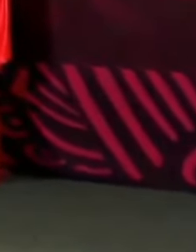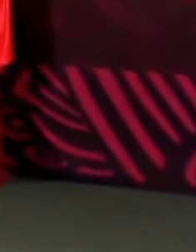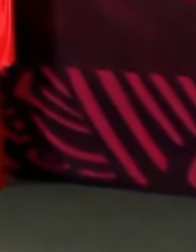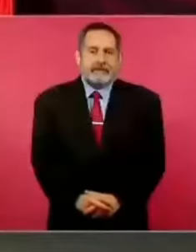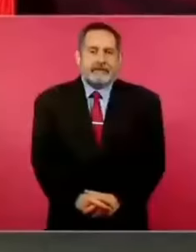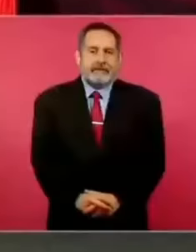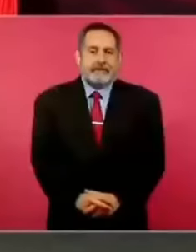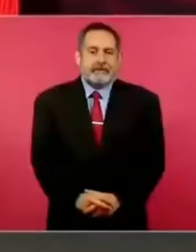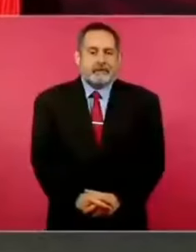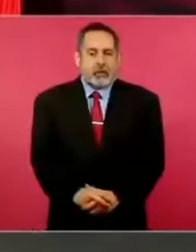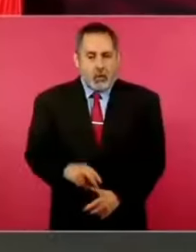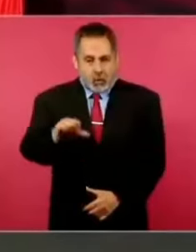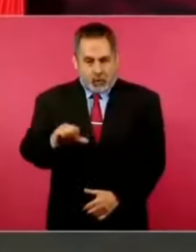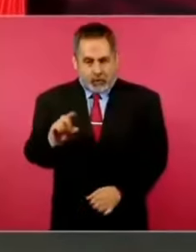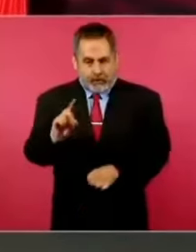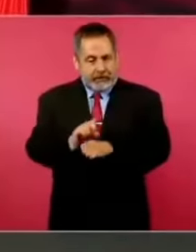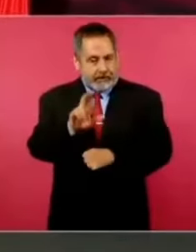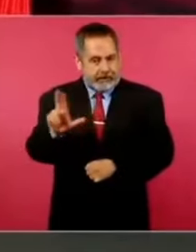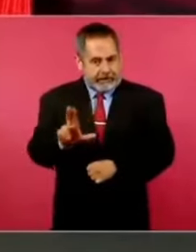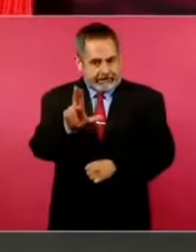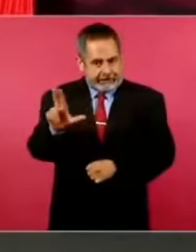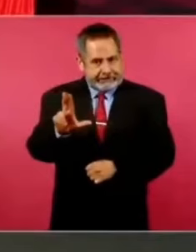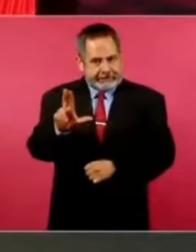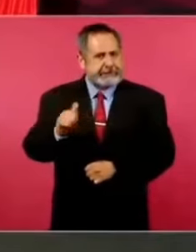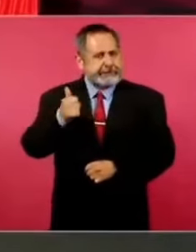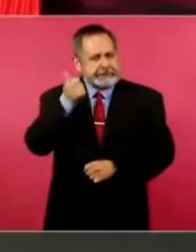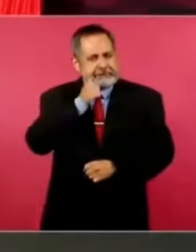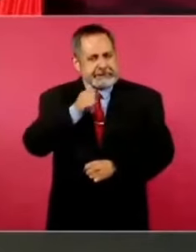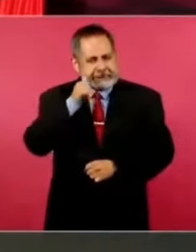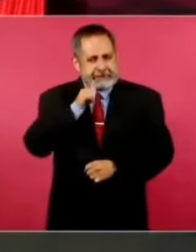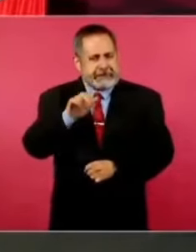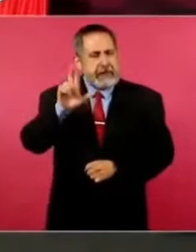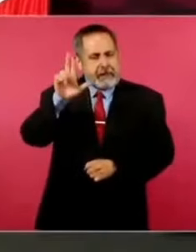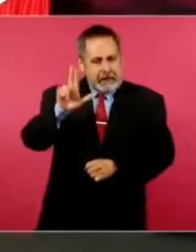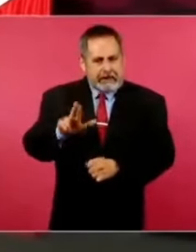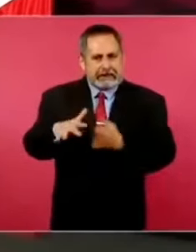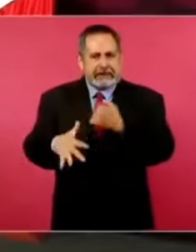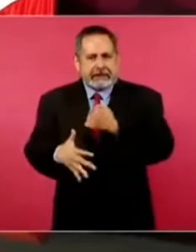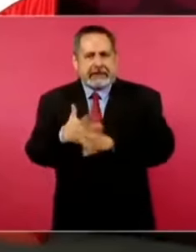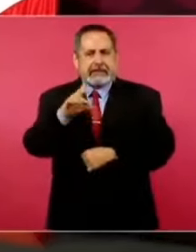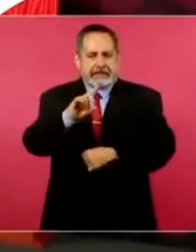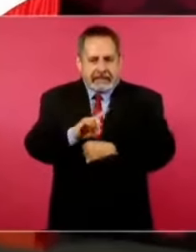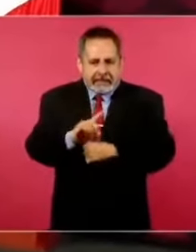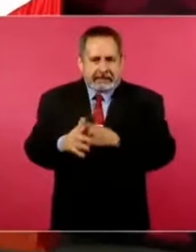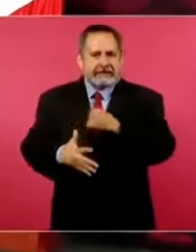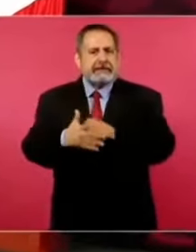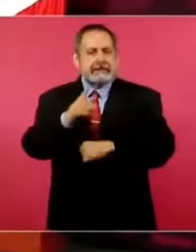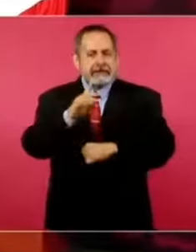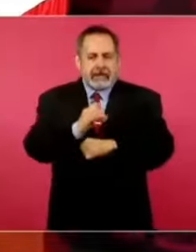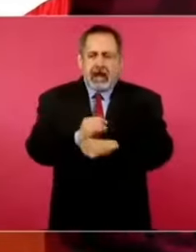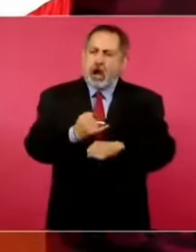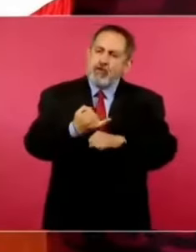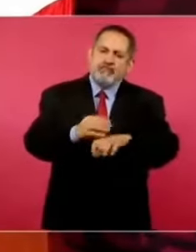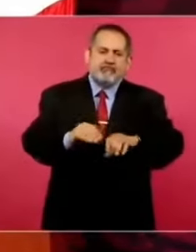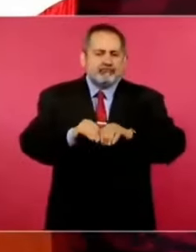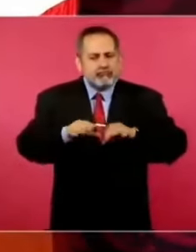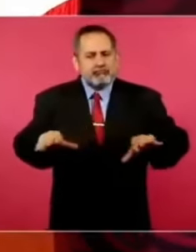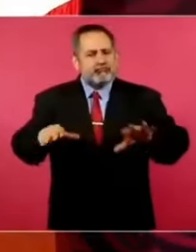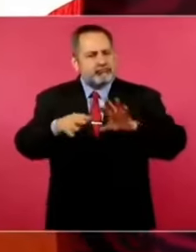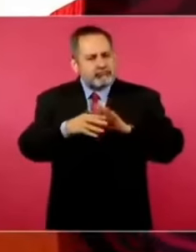martes como lo hacemos cada 15 días informamos